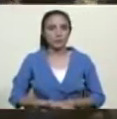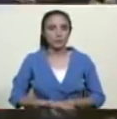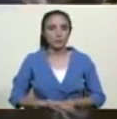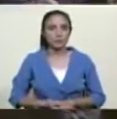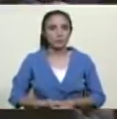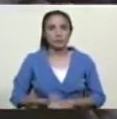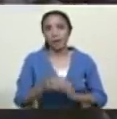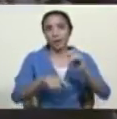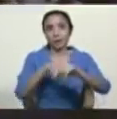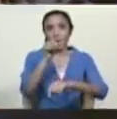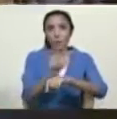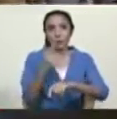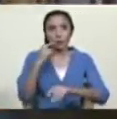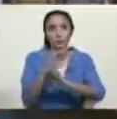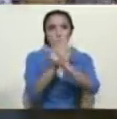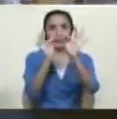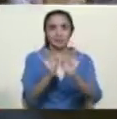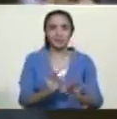Es la única manera.